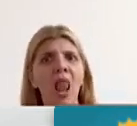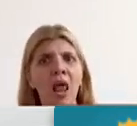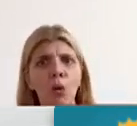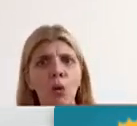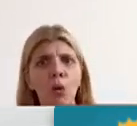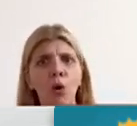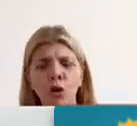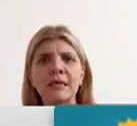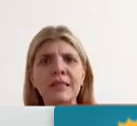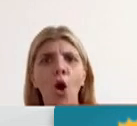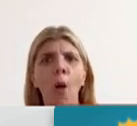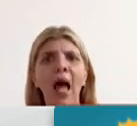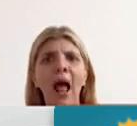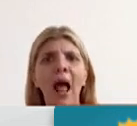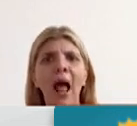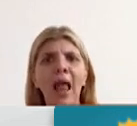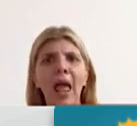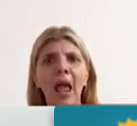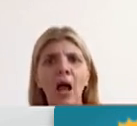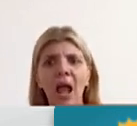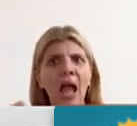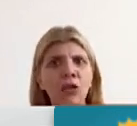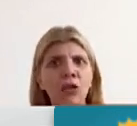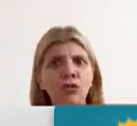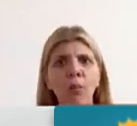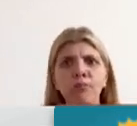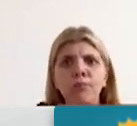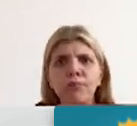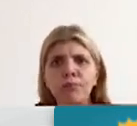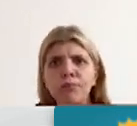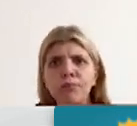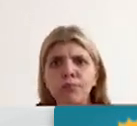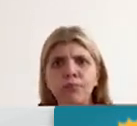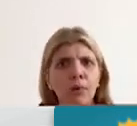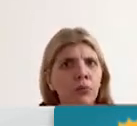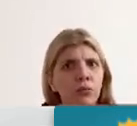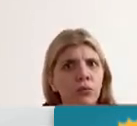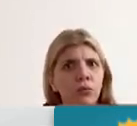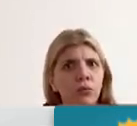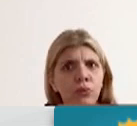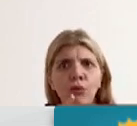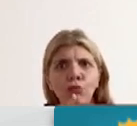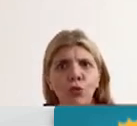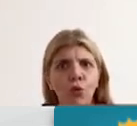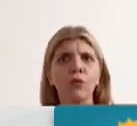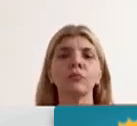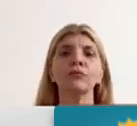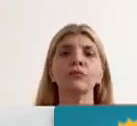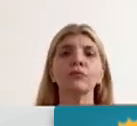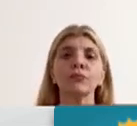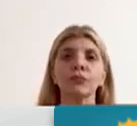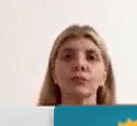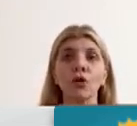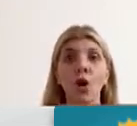se llamó Unidad para Cambiar la Historia, de History Channel, quedamos seleccionados en 10 proyectos de toda Latinoamérica. A partir de eso, mucha gente se contactó,